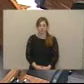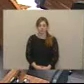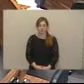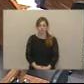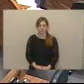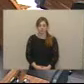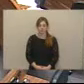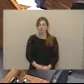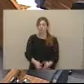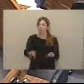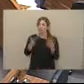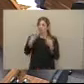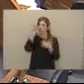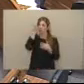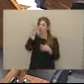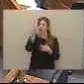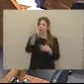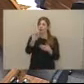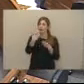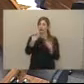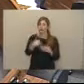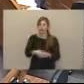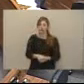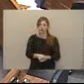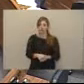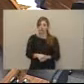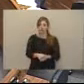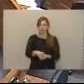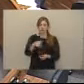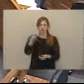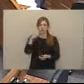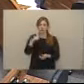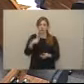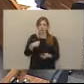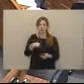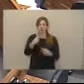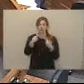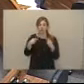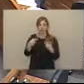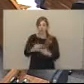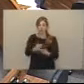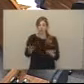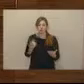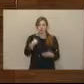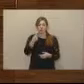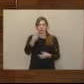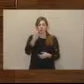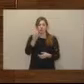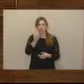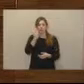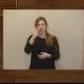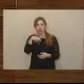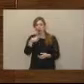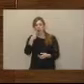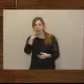Muchas gracias, señora presidenta. Señorías, tengo que reconocer que estaba la expectativa a ver por